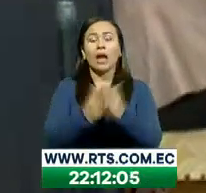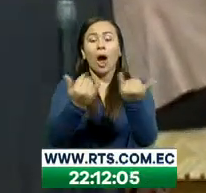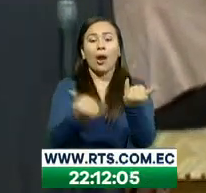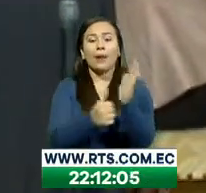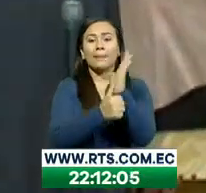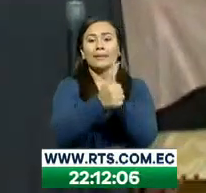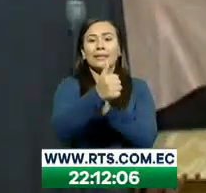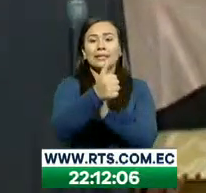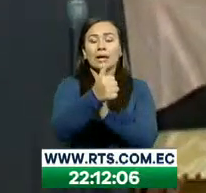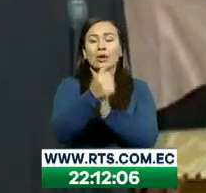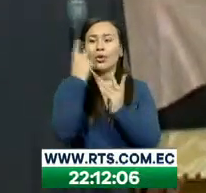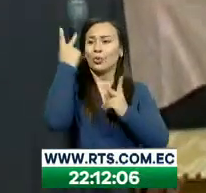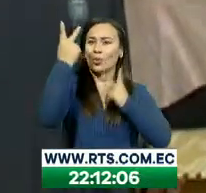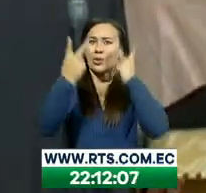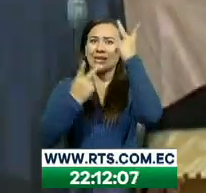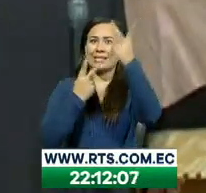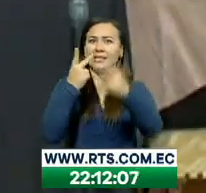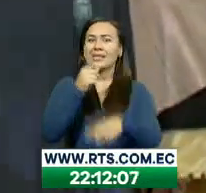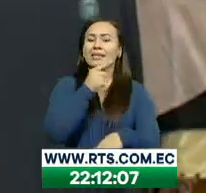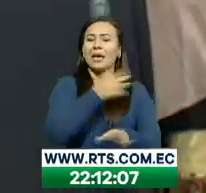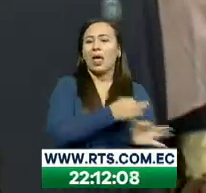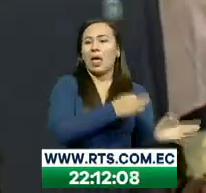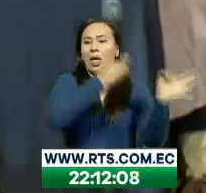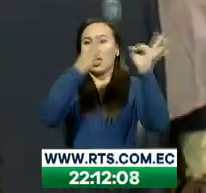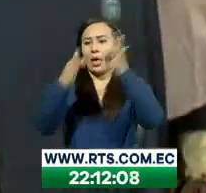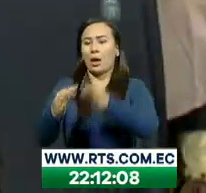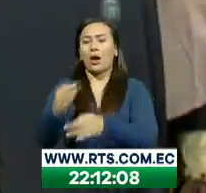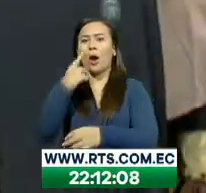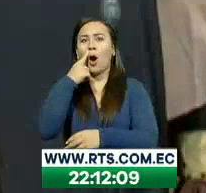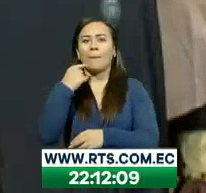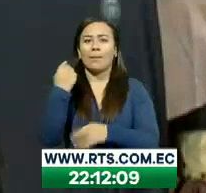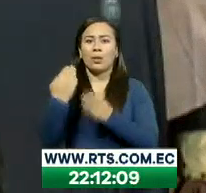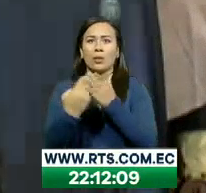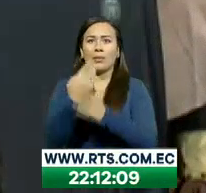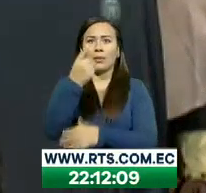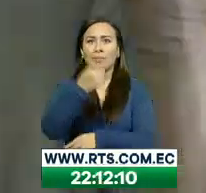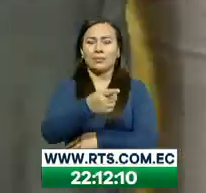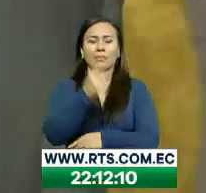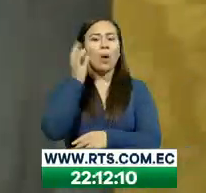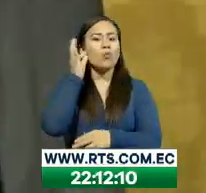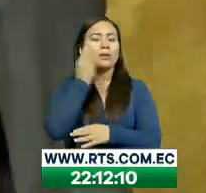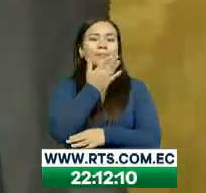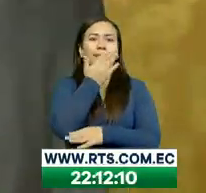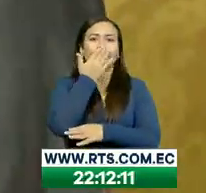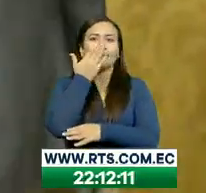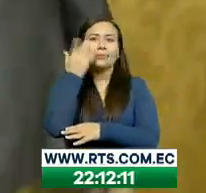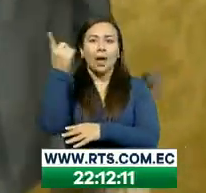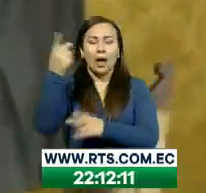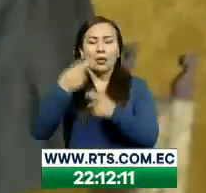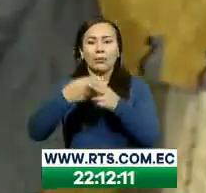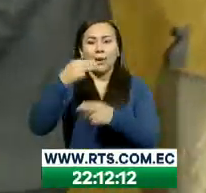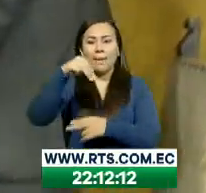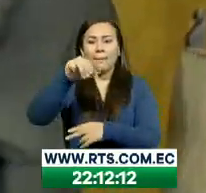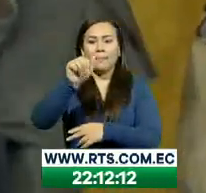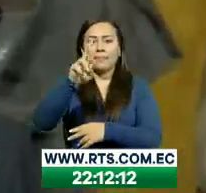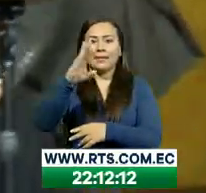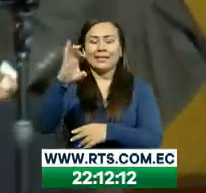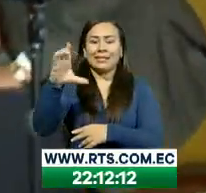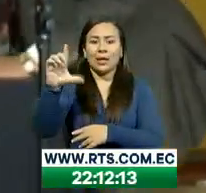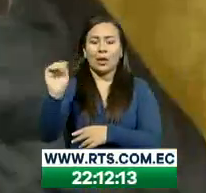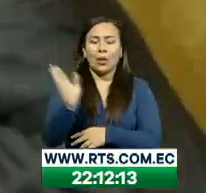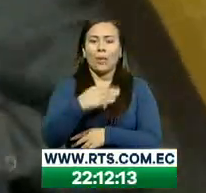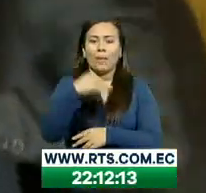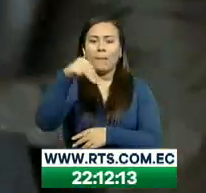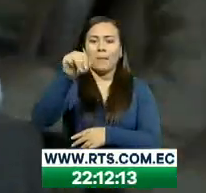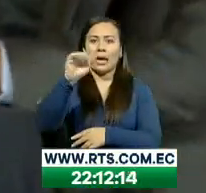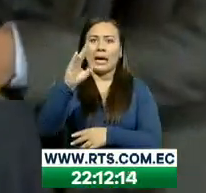estará dirigido por Rosy Prado, en reemplazo de Enrique Ponce de León. En la cartera de Ambiente estará Marcelo Mata, en vez de Humberto Choloango, y